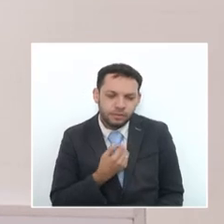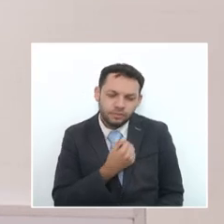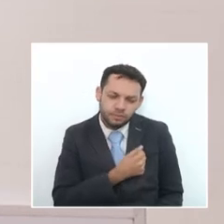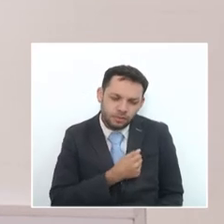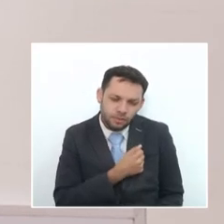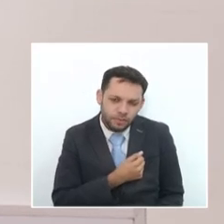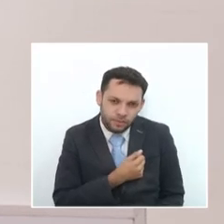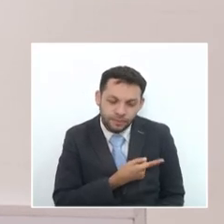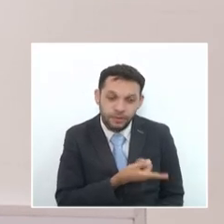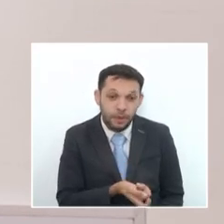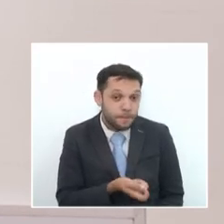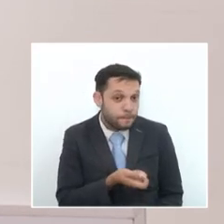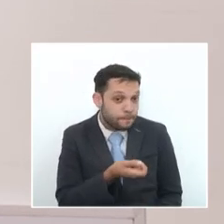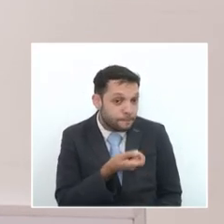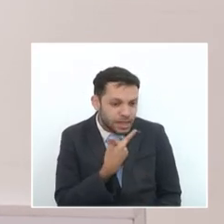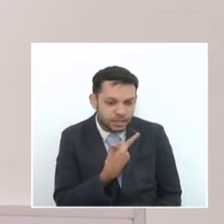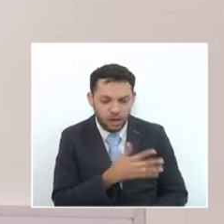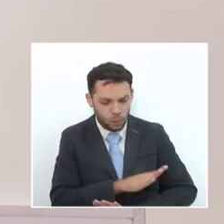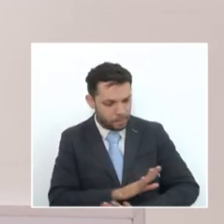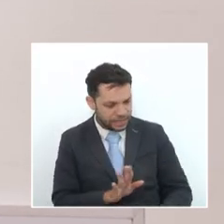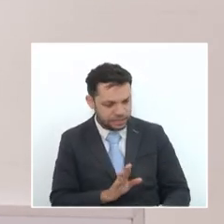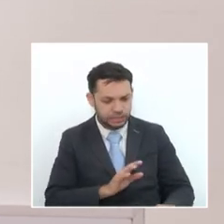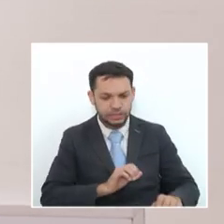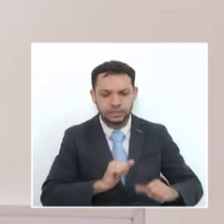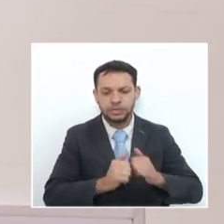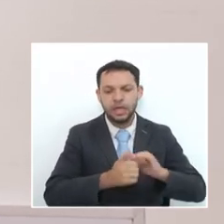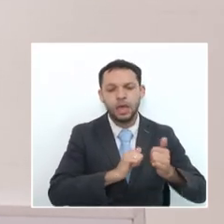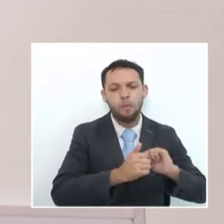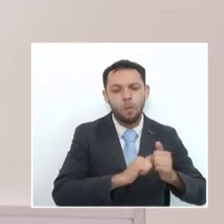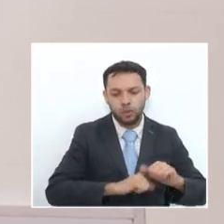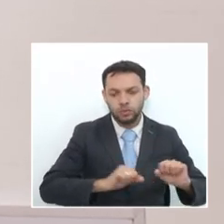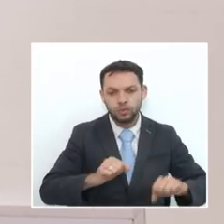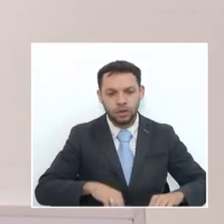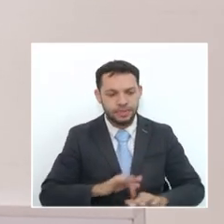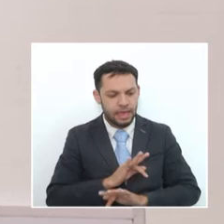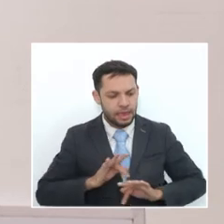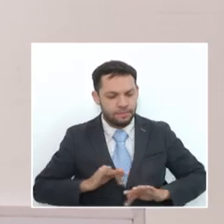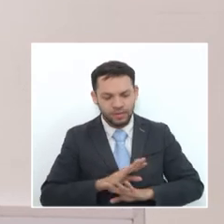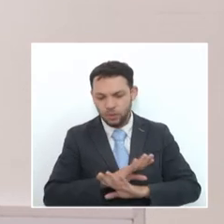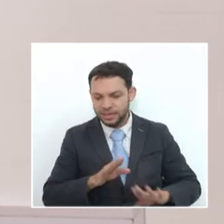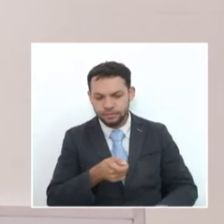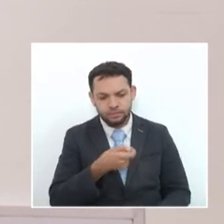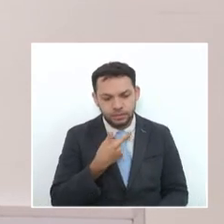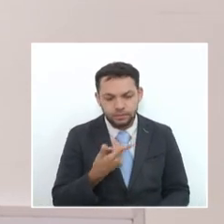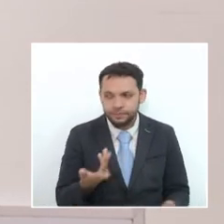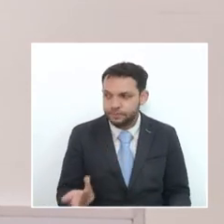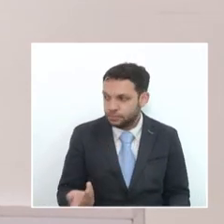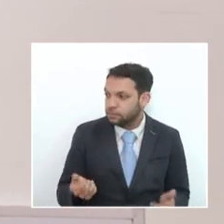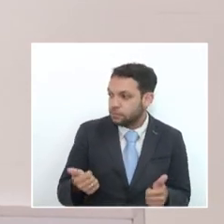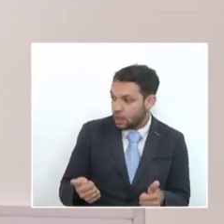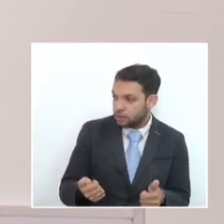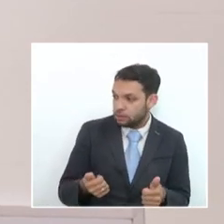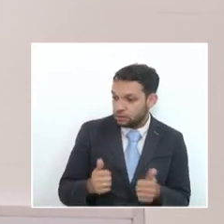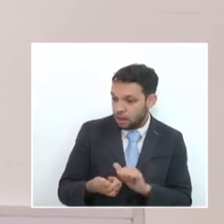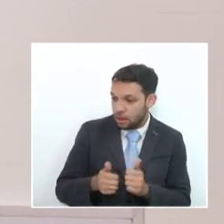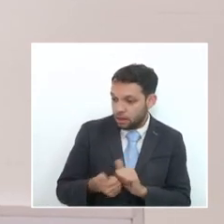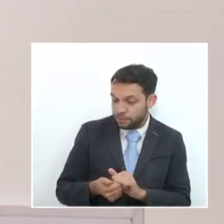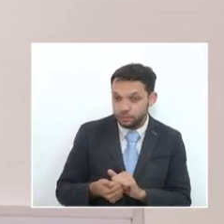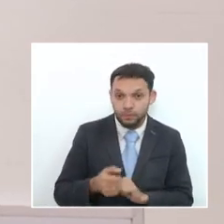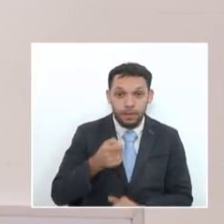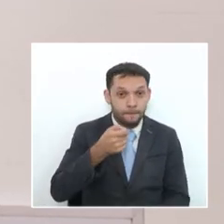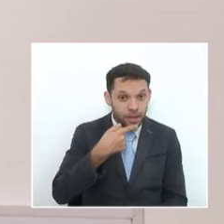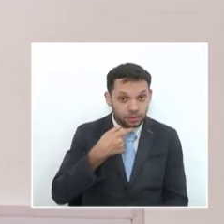dicen? Tome acetaminofén y haga ejercicio, o haga terapia. Muy bueno que haga terapia, pero esto no se maneja con